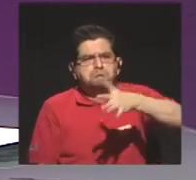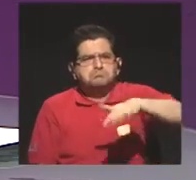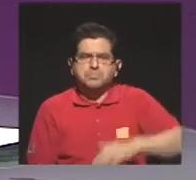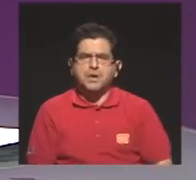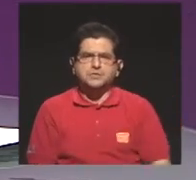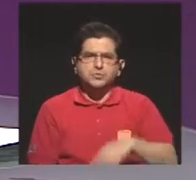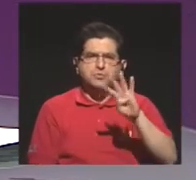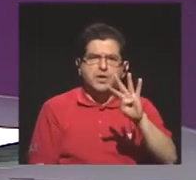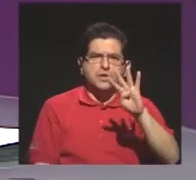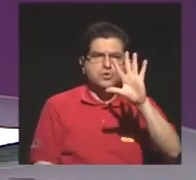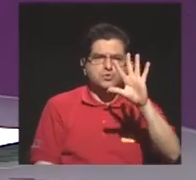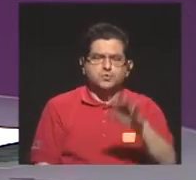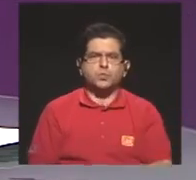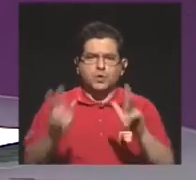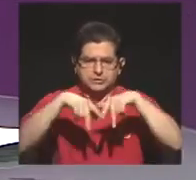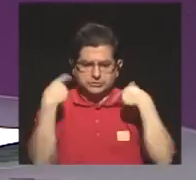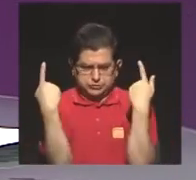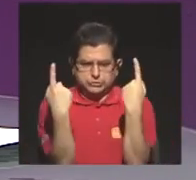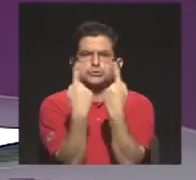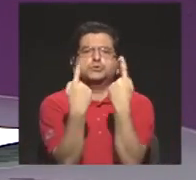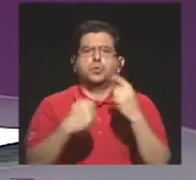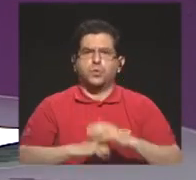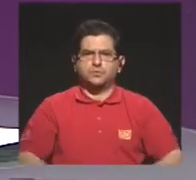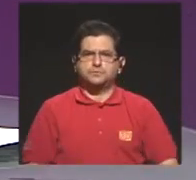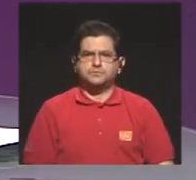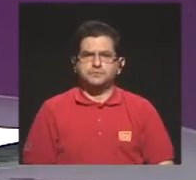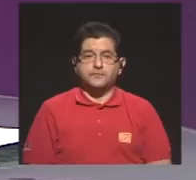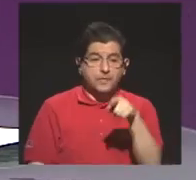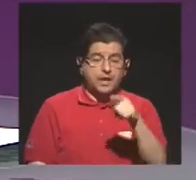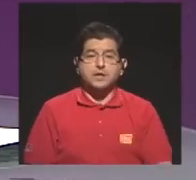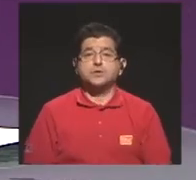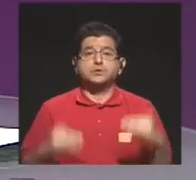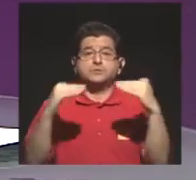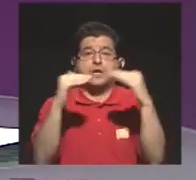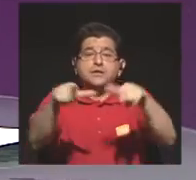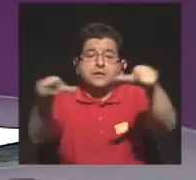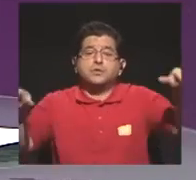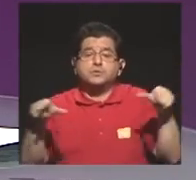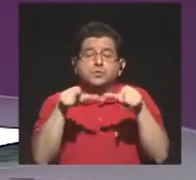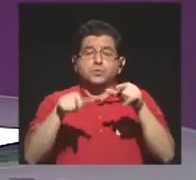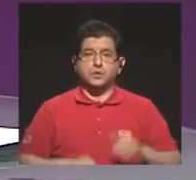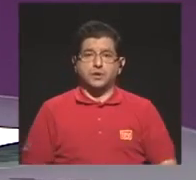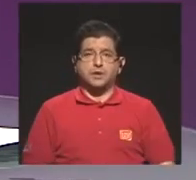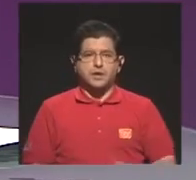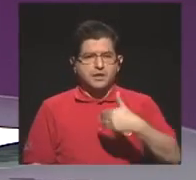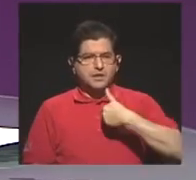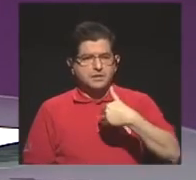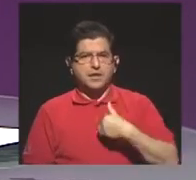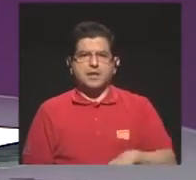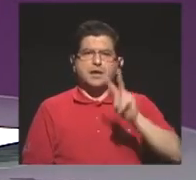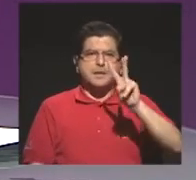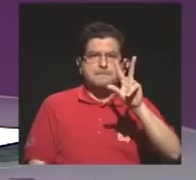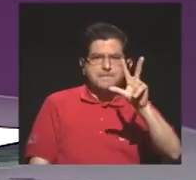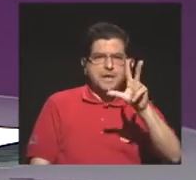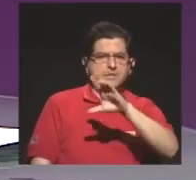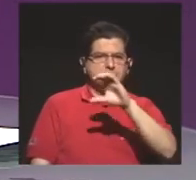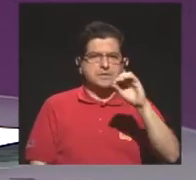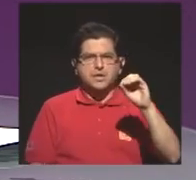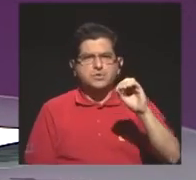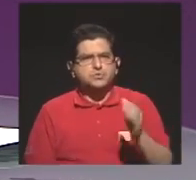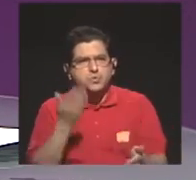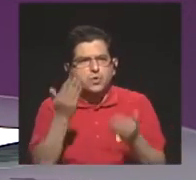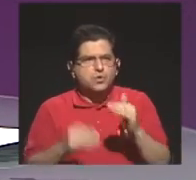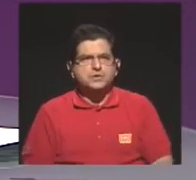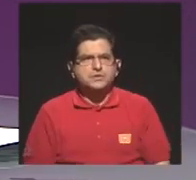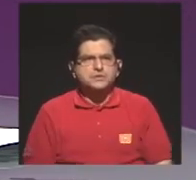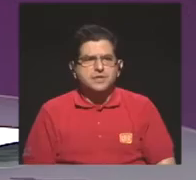de 45 partidos a escala local, habían como 23 o hay como 23